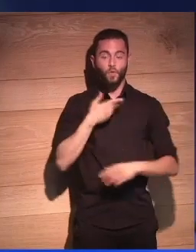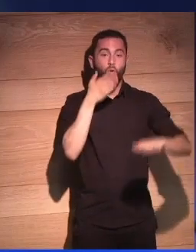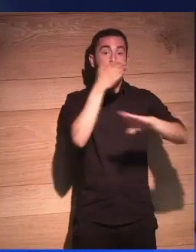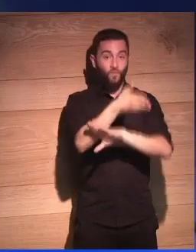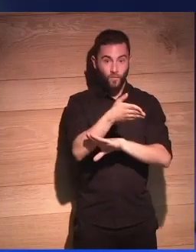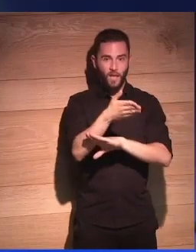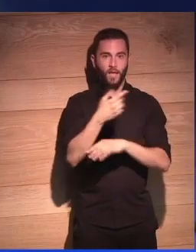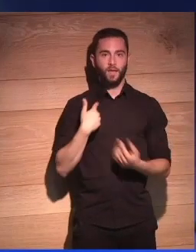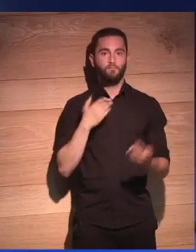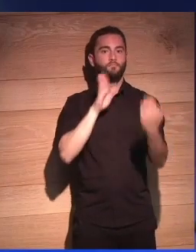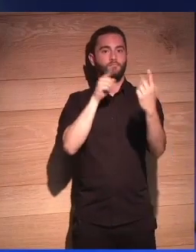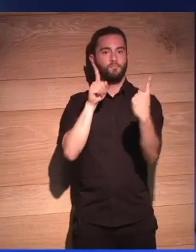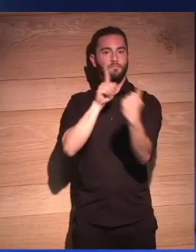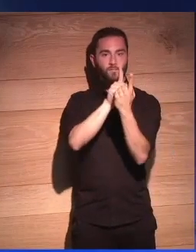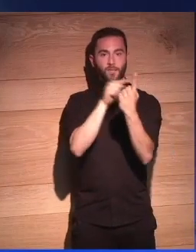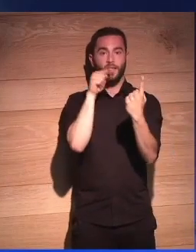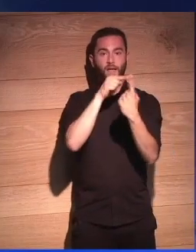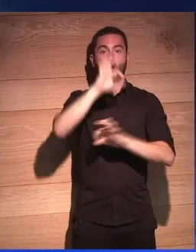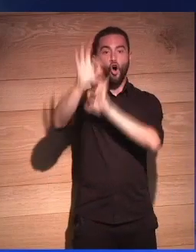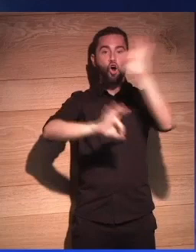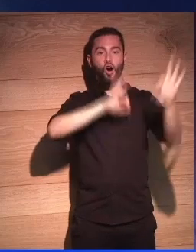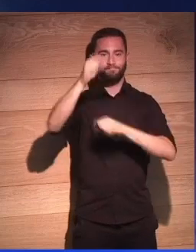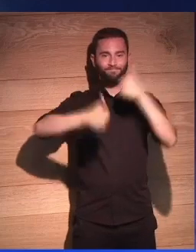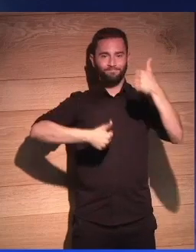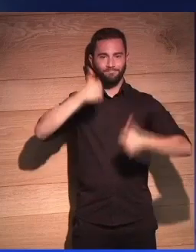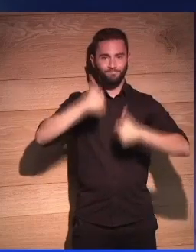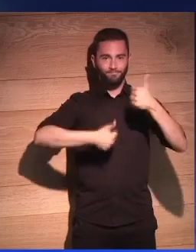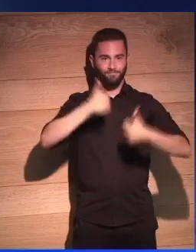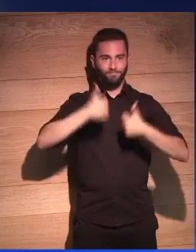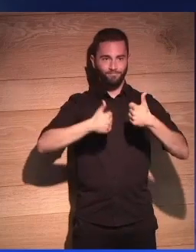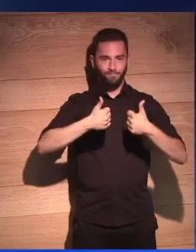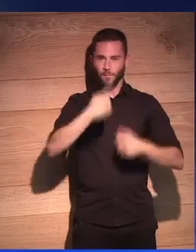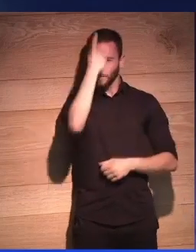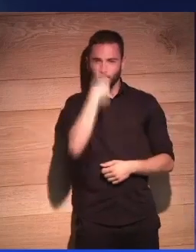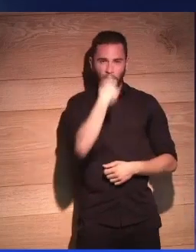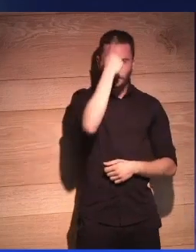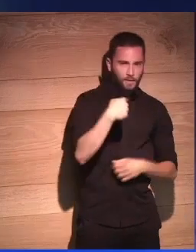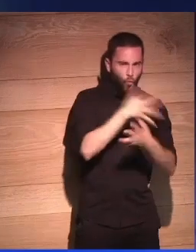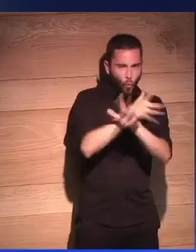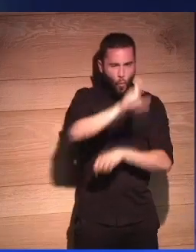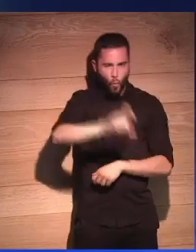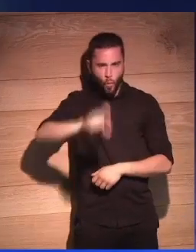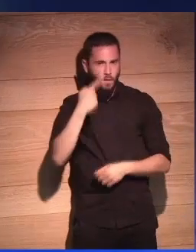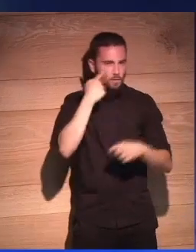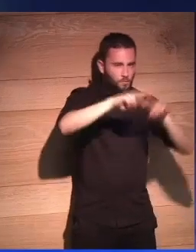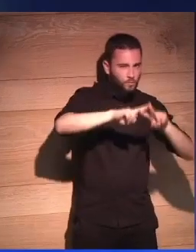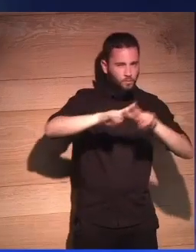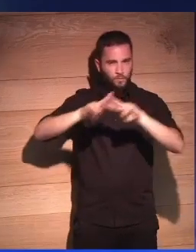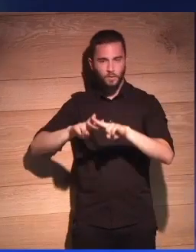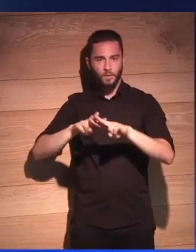con uno de los organizadores del torneo, que estaba mirando los perfiles de los jugadores. Y alguien le